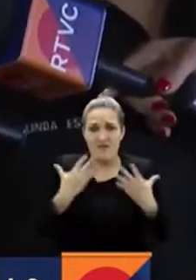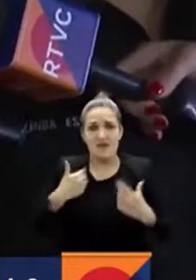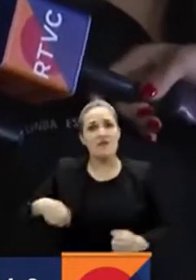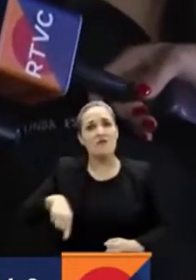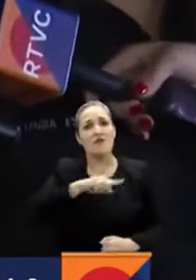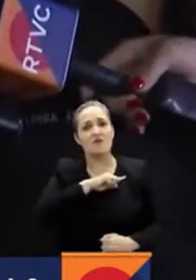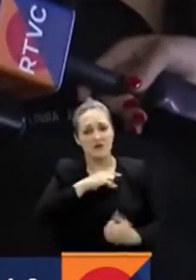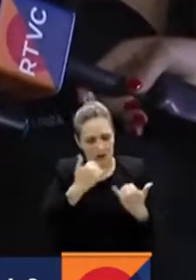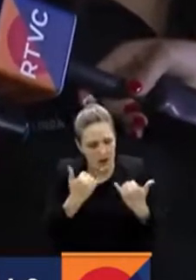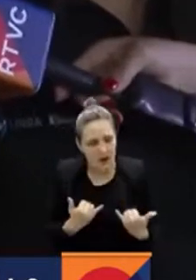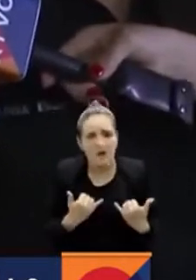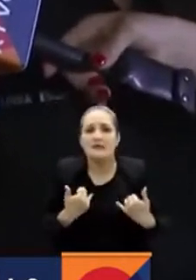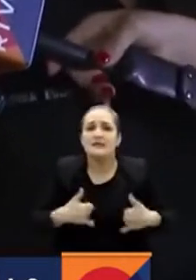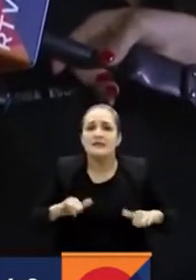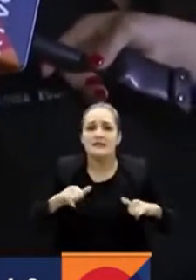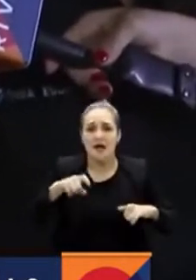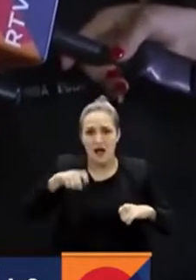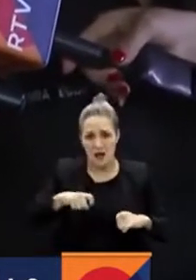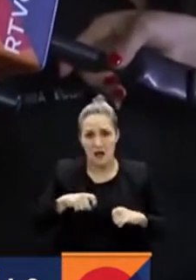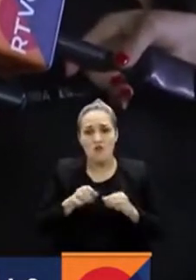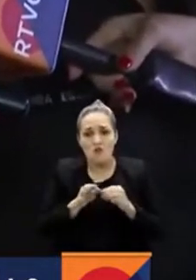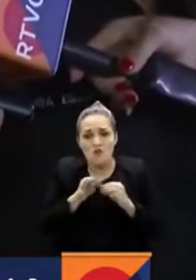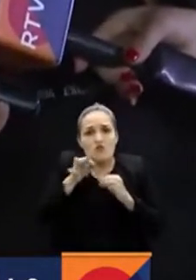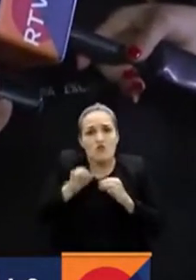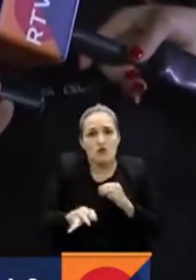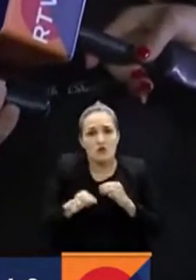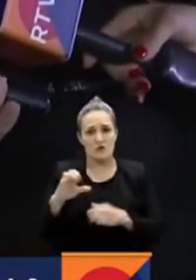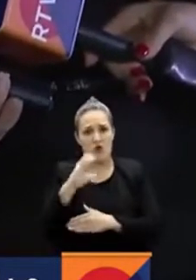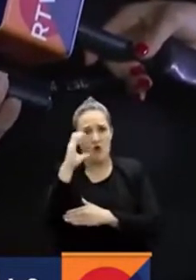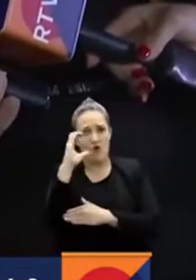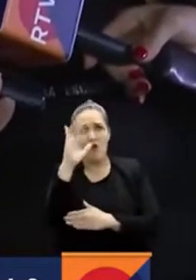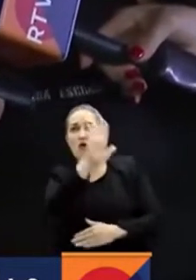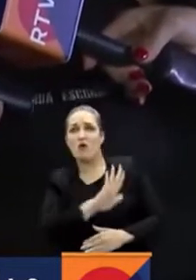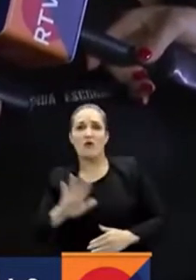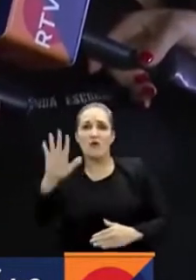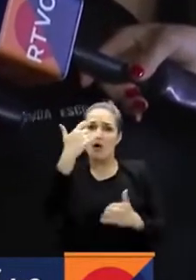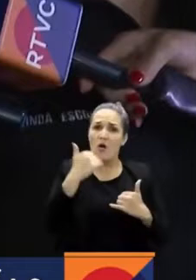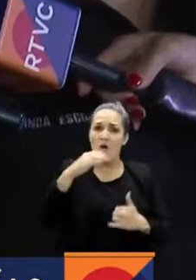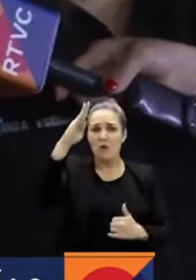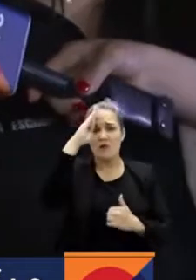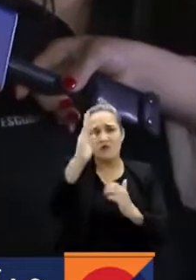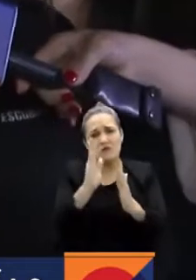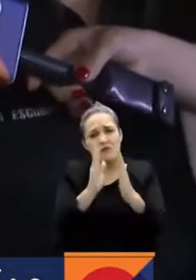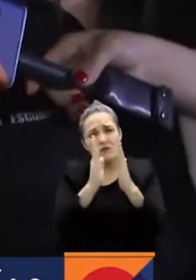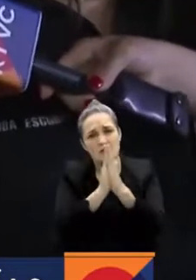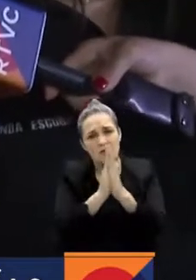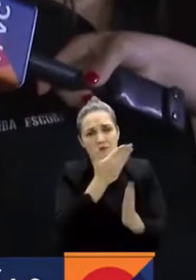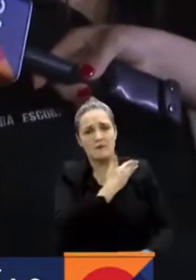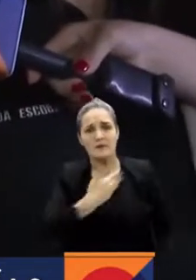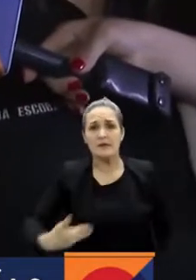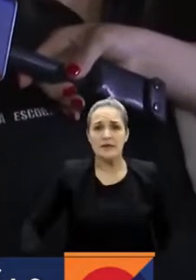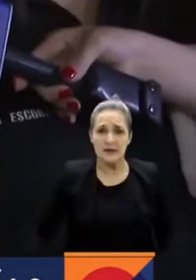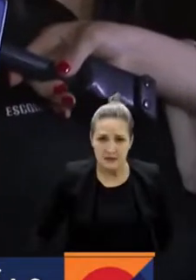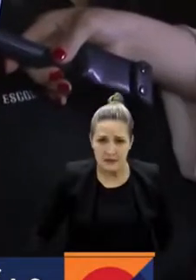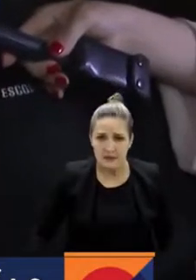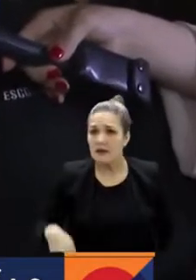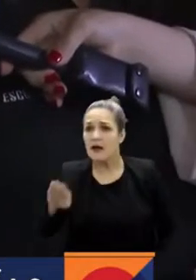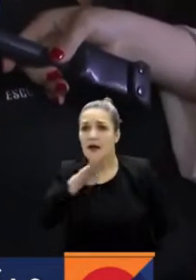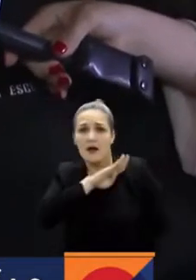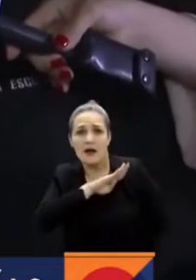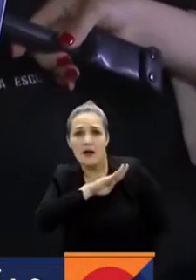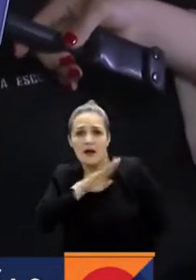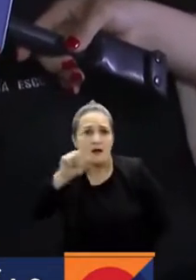hoy estamos aquí, están en todo Colombia los policías. Le pedimos al presidente, a los alcaldes,